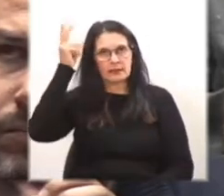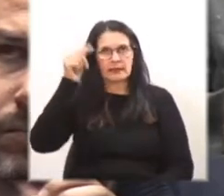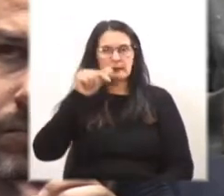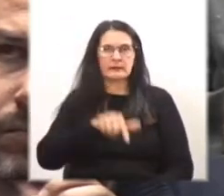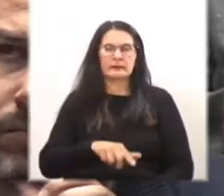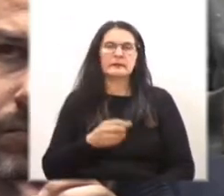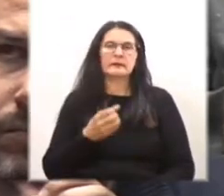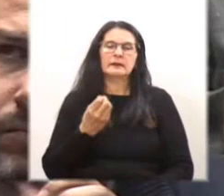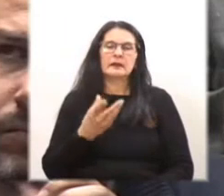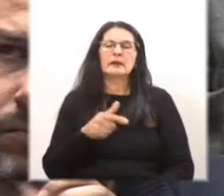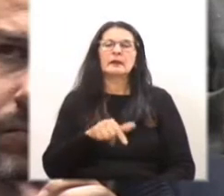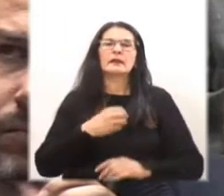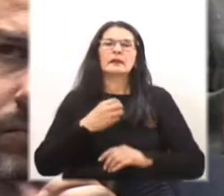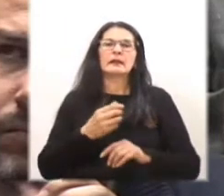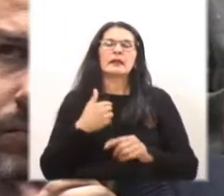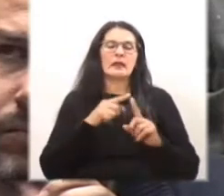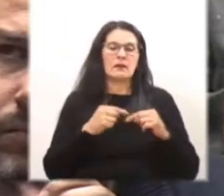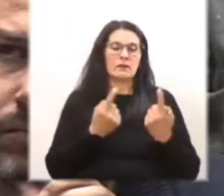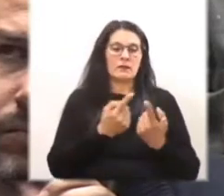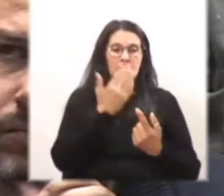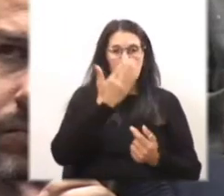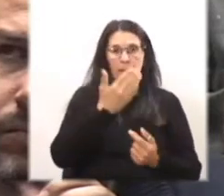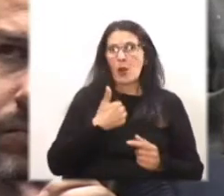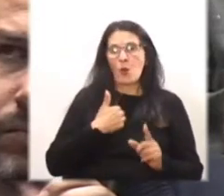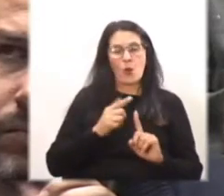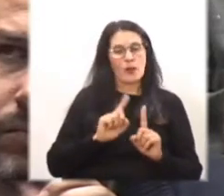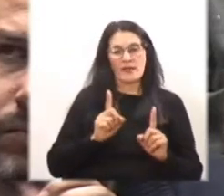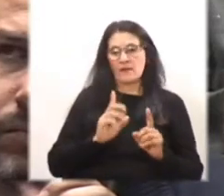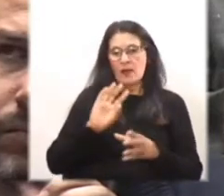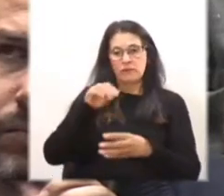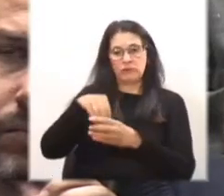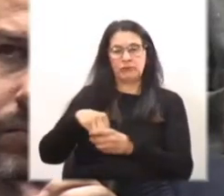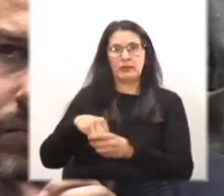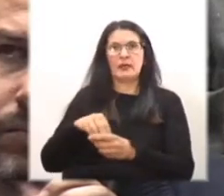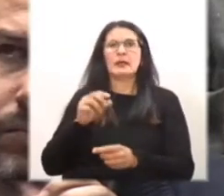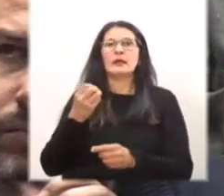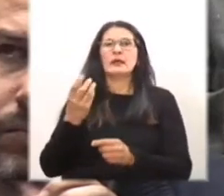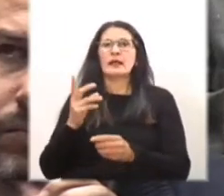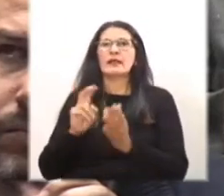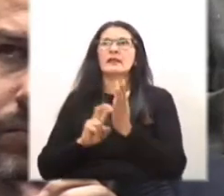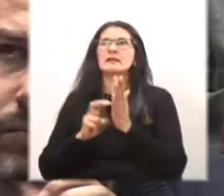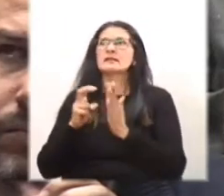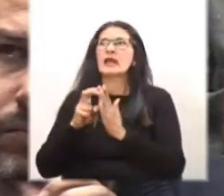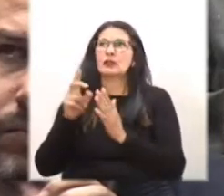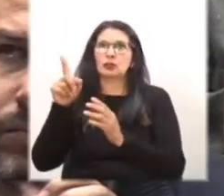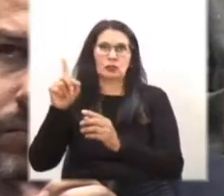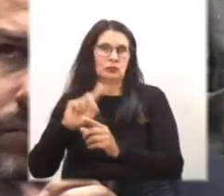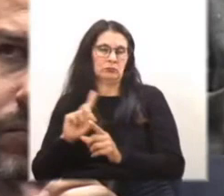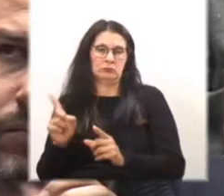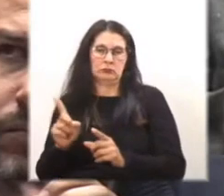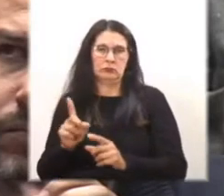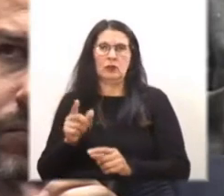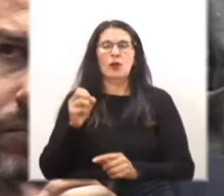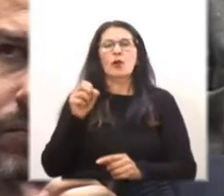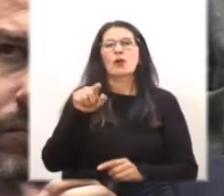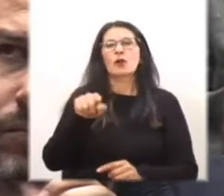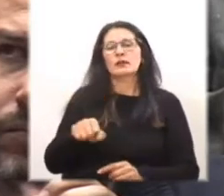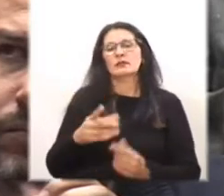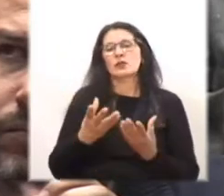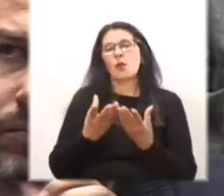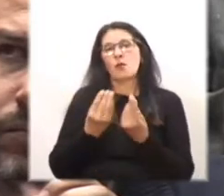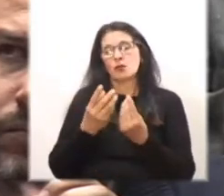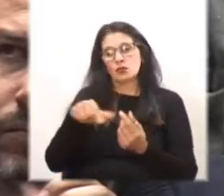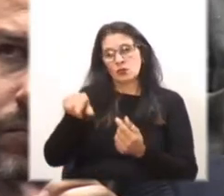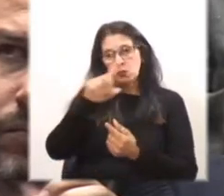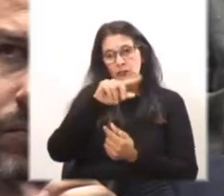oposición no iba a hacer uso del lugar que le correspondía en Salto Grande, con aquella expresión que muchos